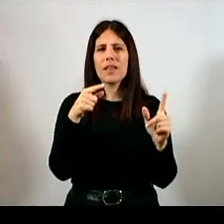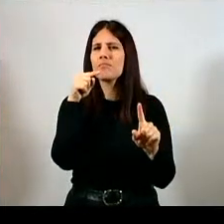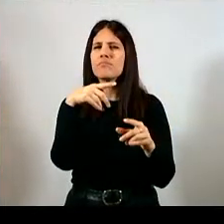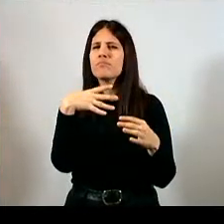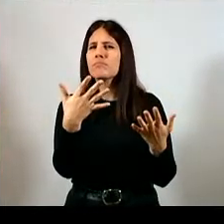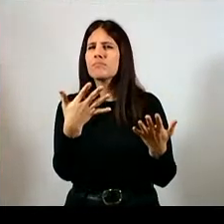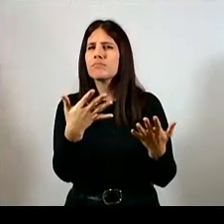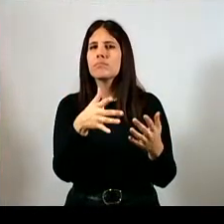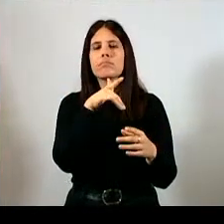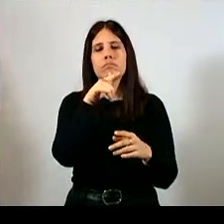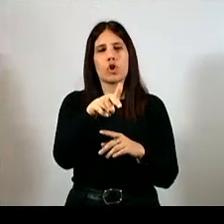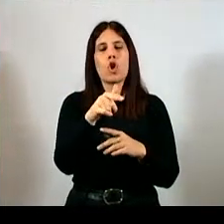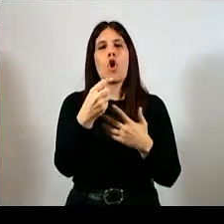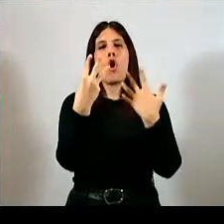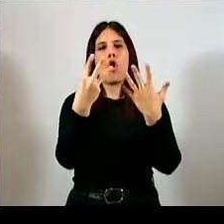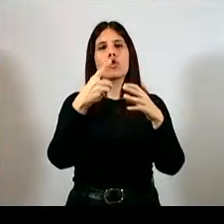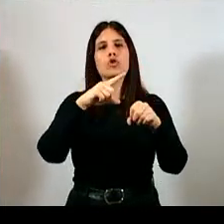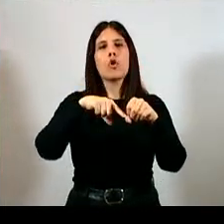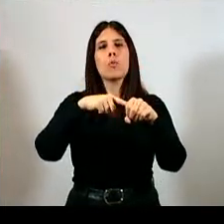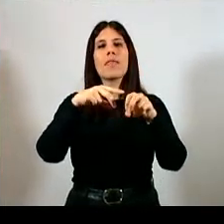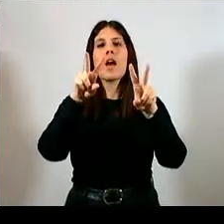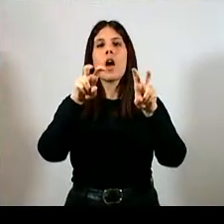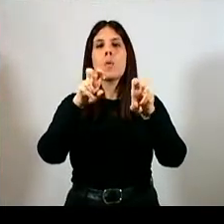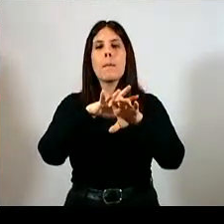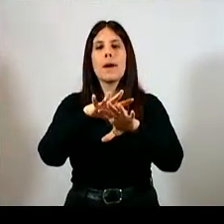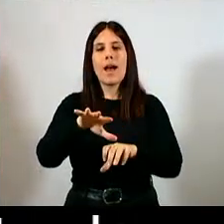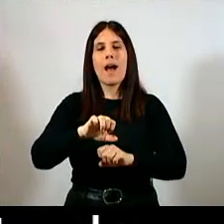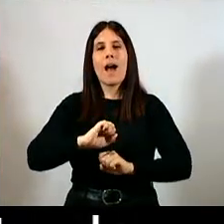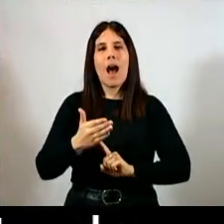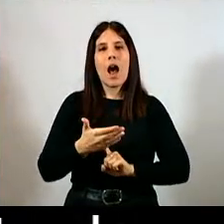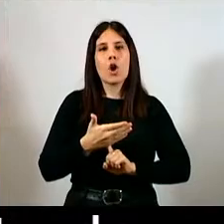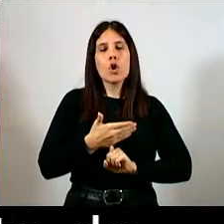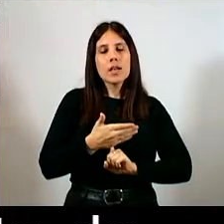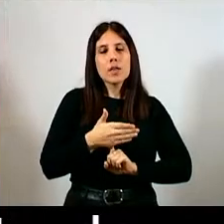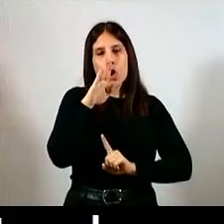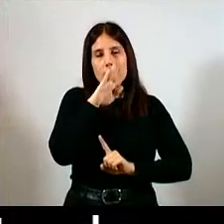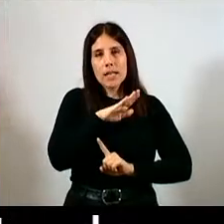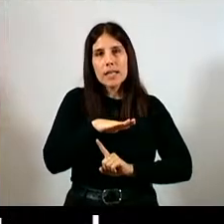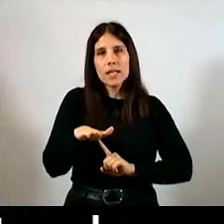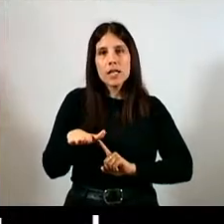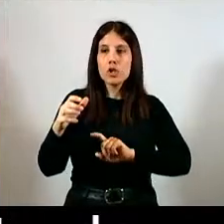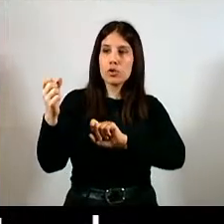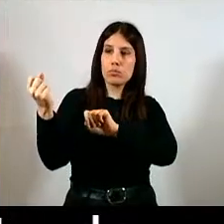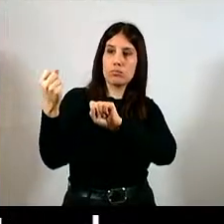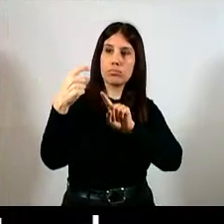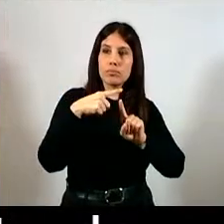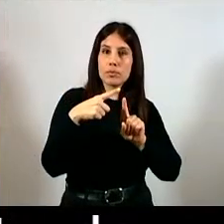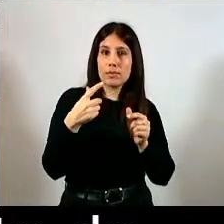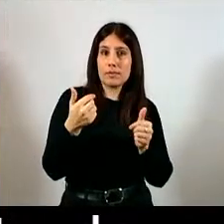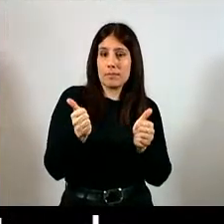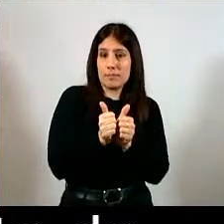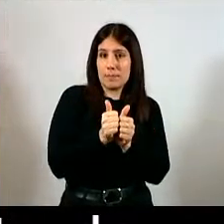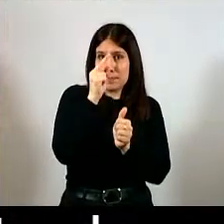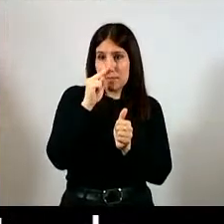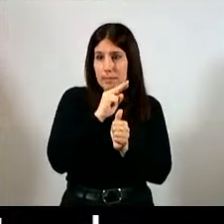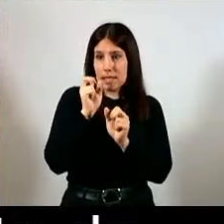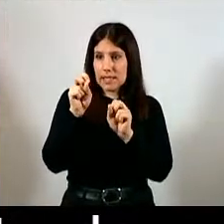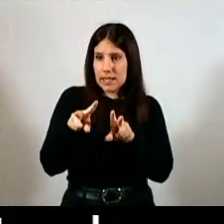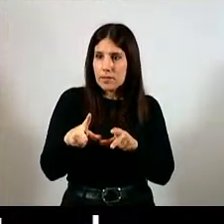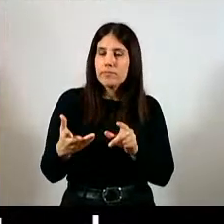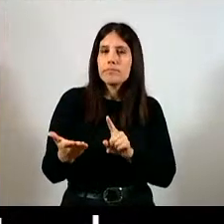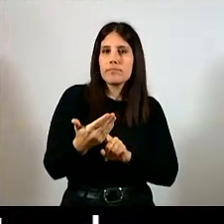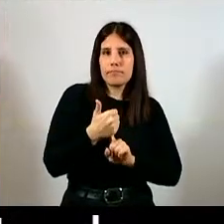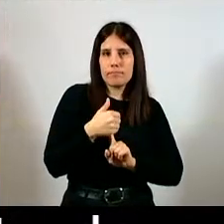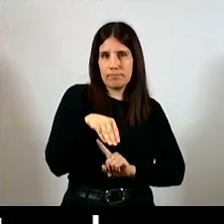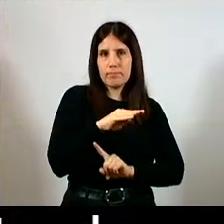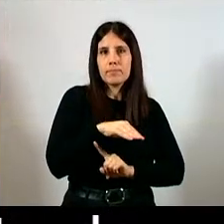8 nuevas plazas de acogidas para menores, migrantes no acompañados que lleguen a nuestra región. En los últimos meses